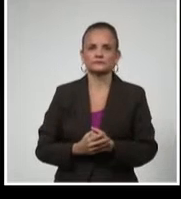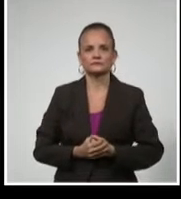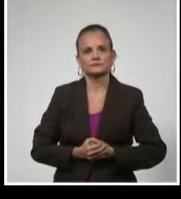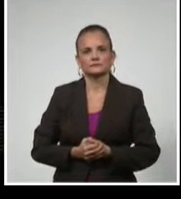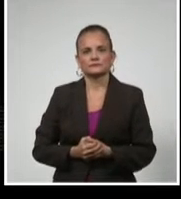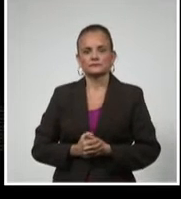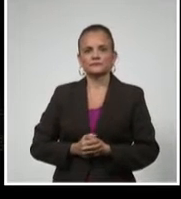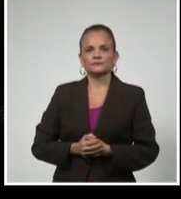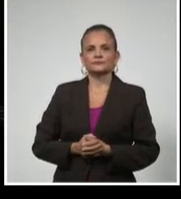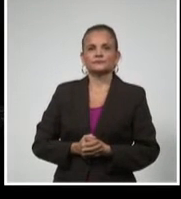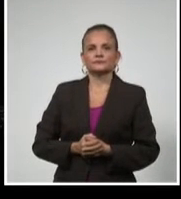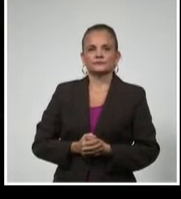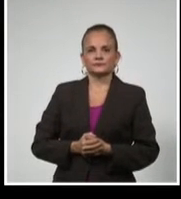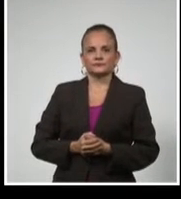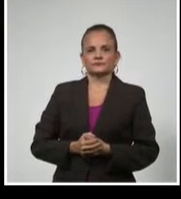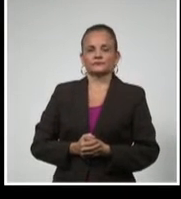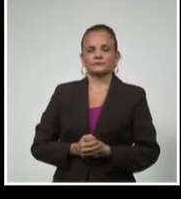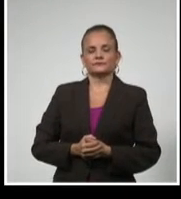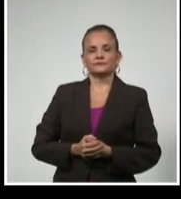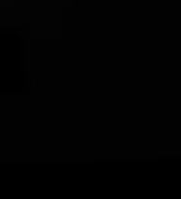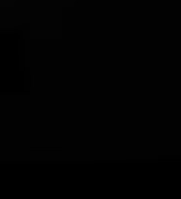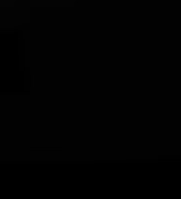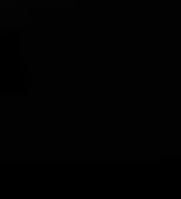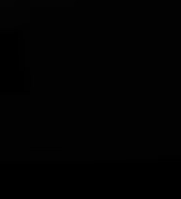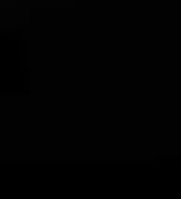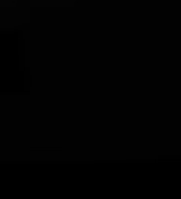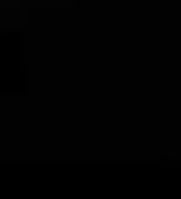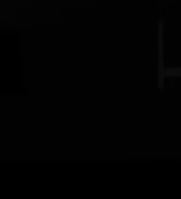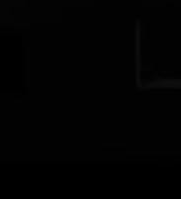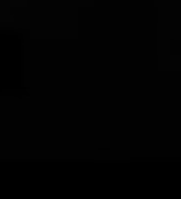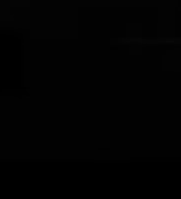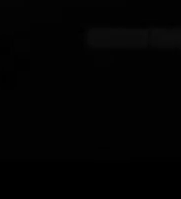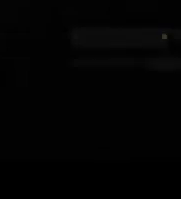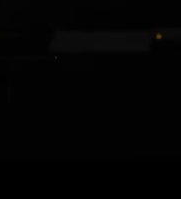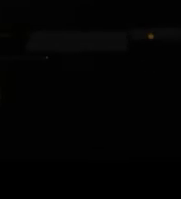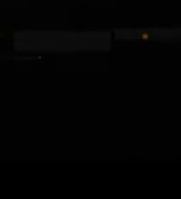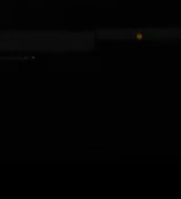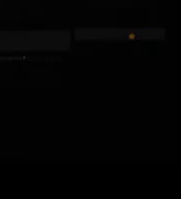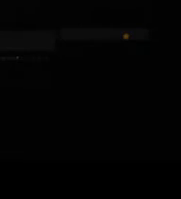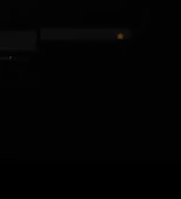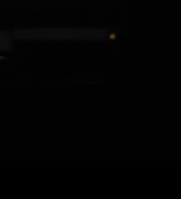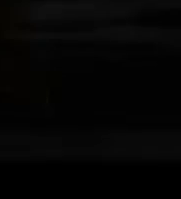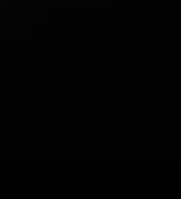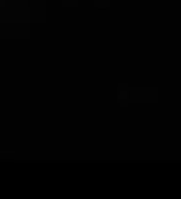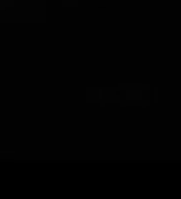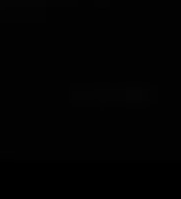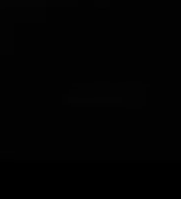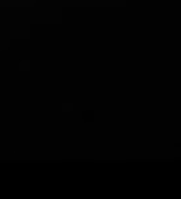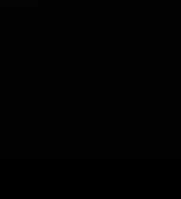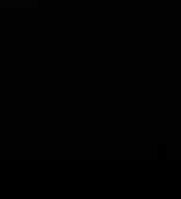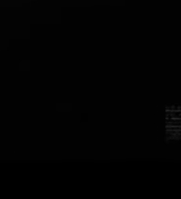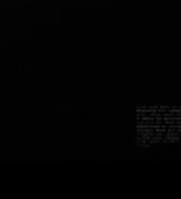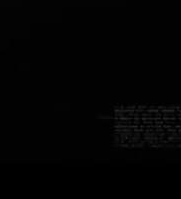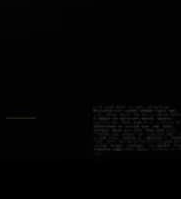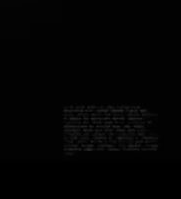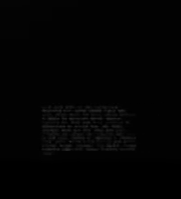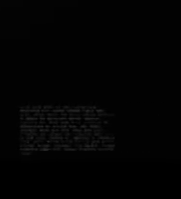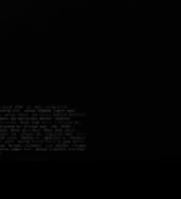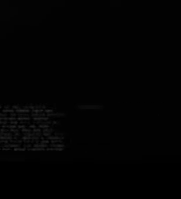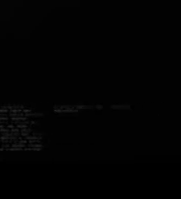I'm announcing that the Trump administration will no longer suspend Title III. Effective May 2nd, the